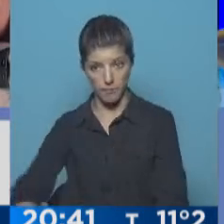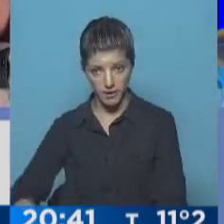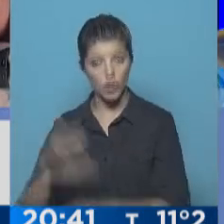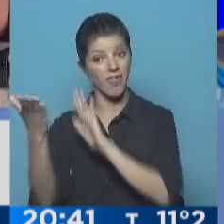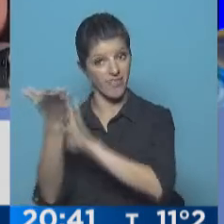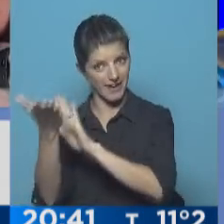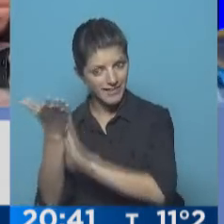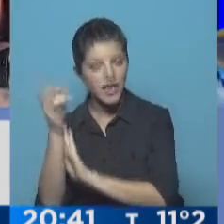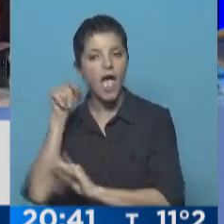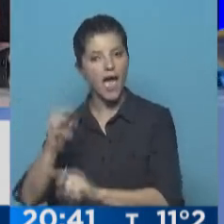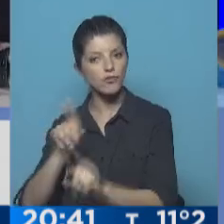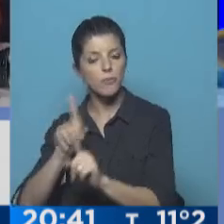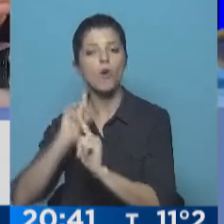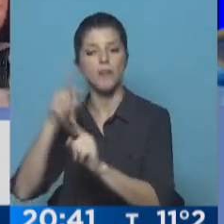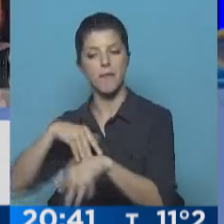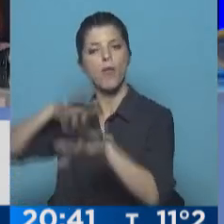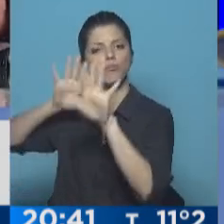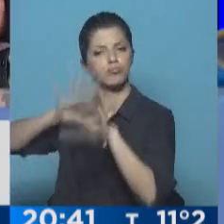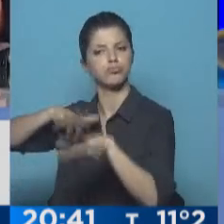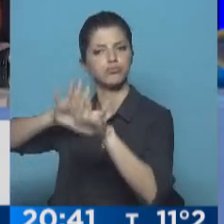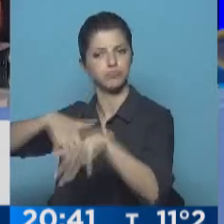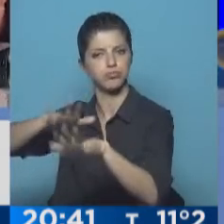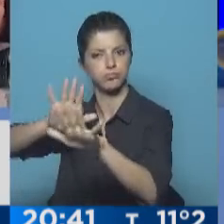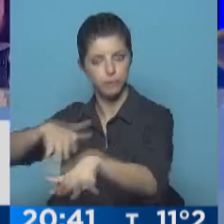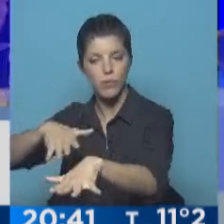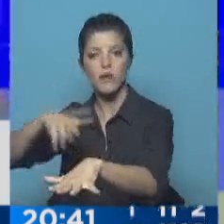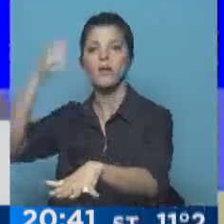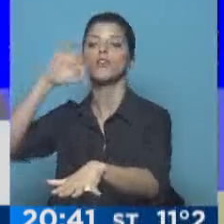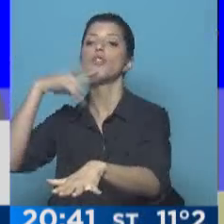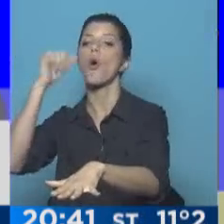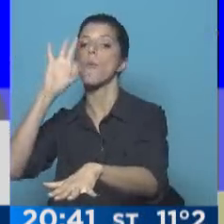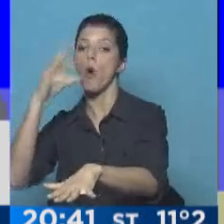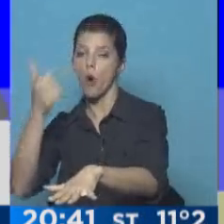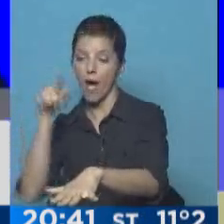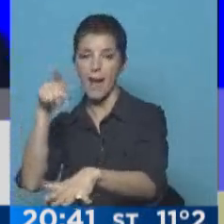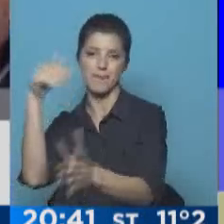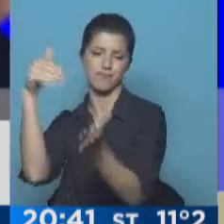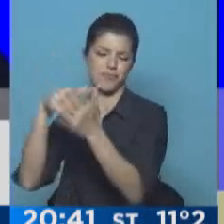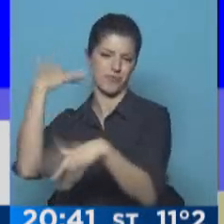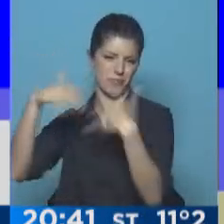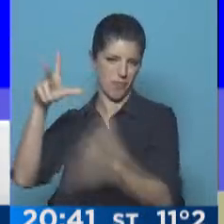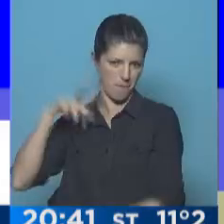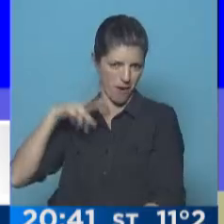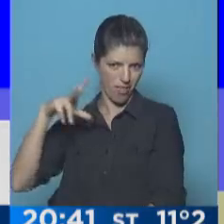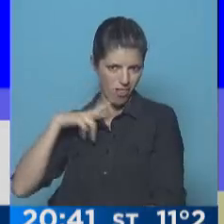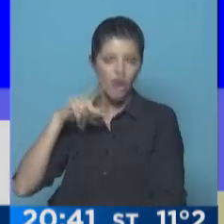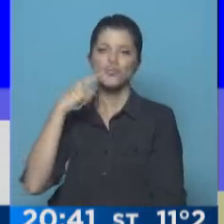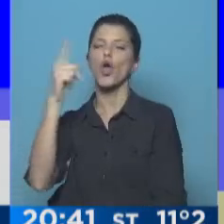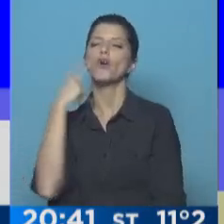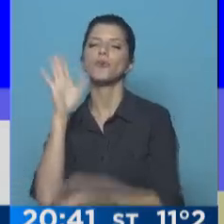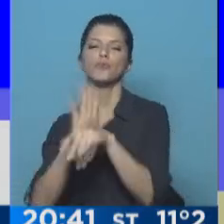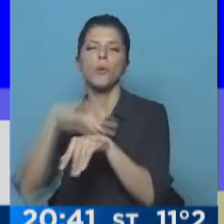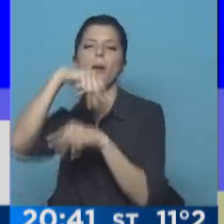derecha estuvieron también en las calles, y Álvaro Noboa, el millonario bananero, se lo califica así porque es